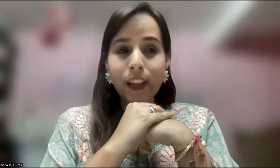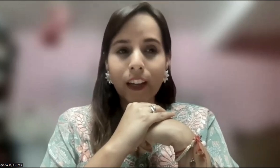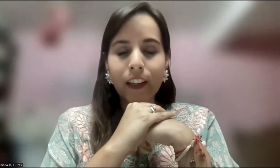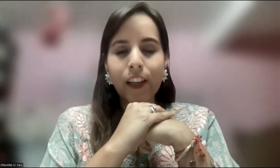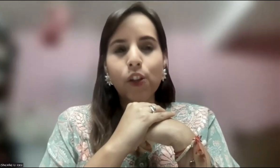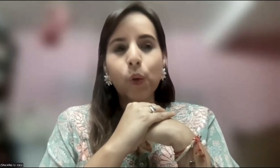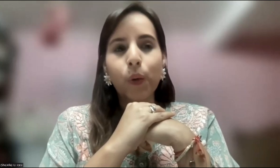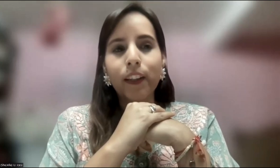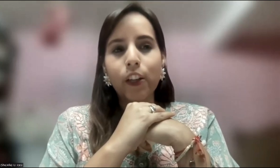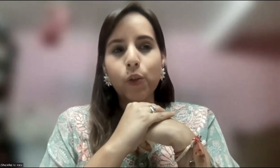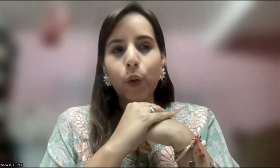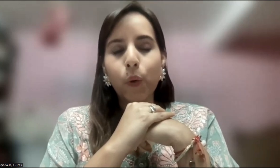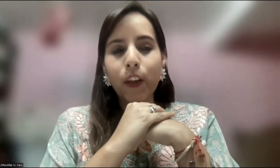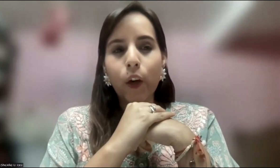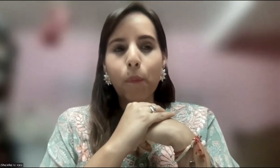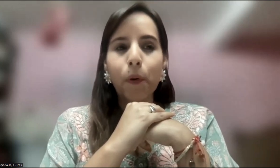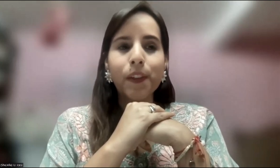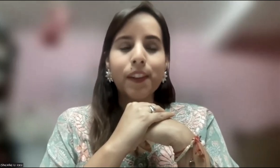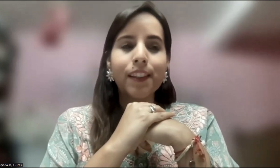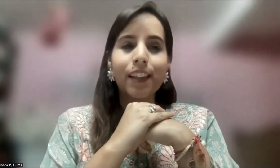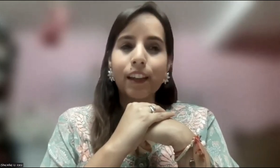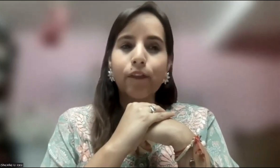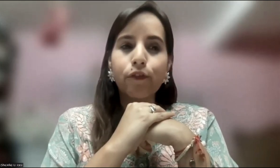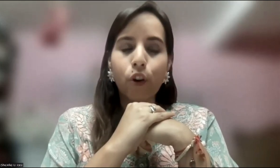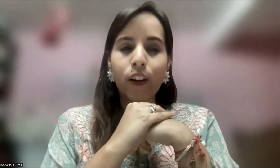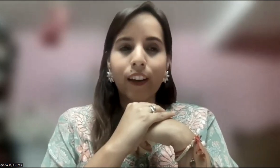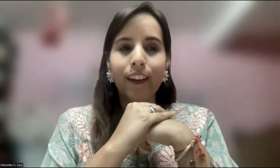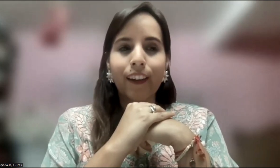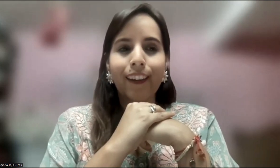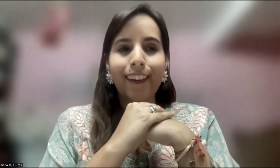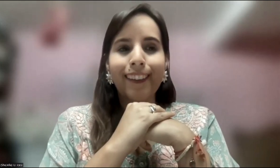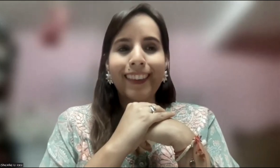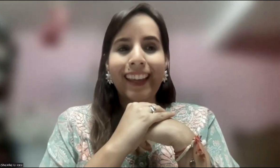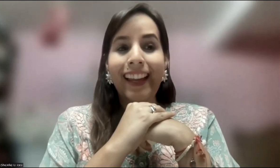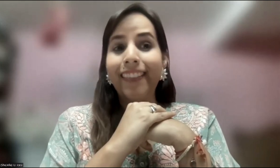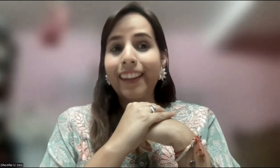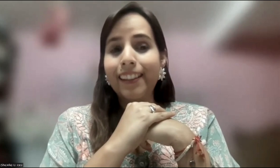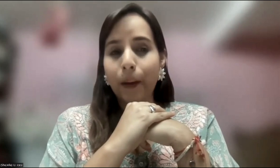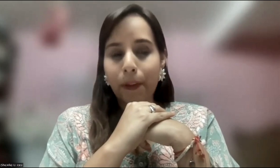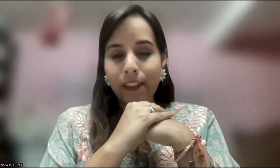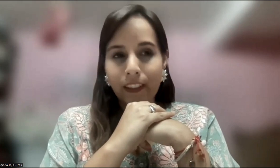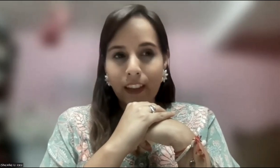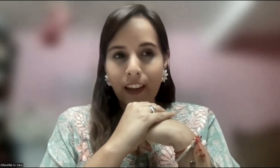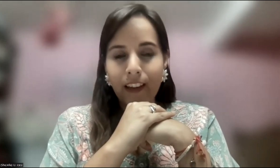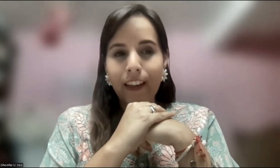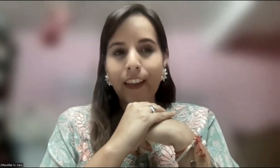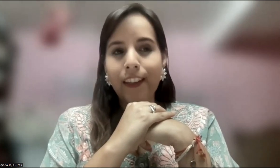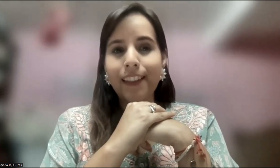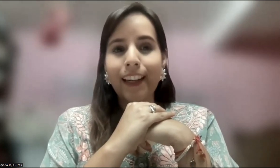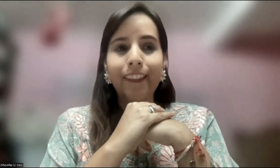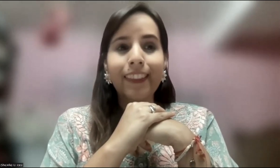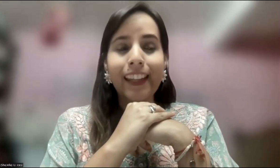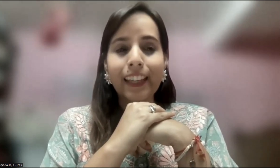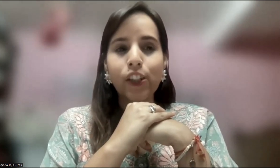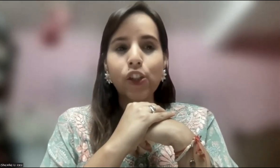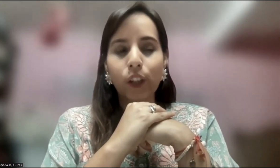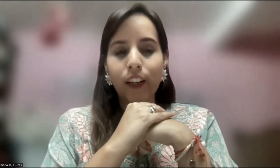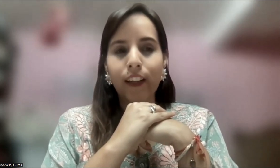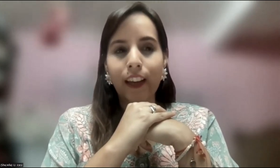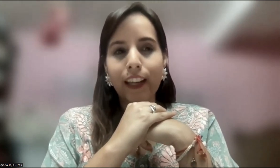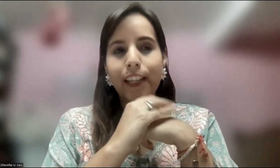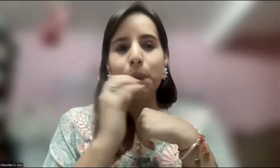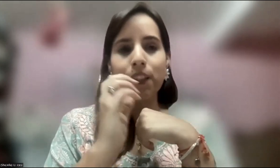conversar sobre el derecho al cuidado pero desde ese enfoque de la discapacidad y desde la